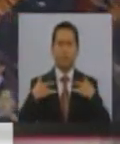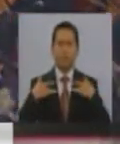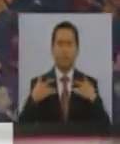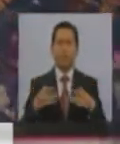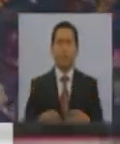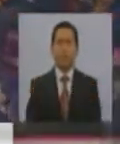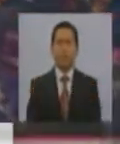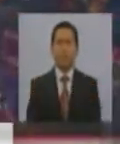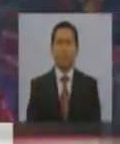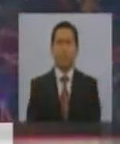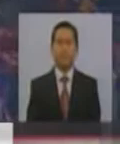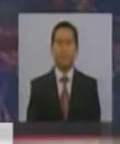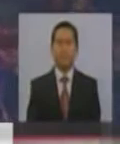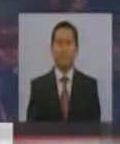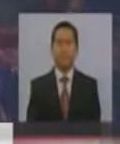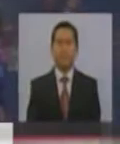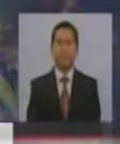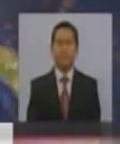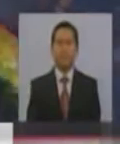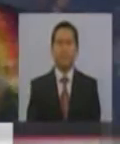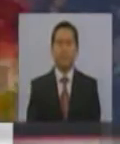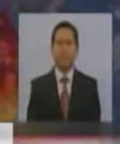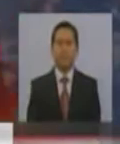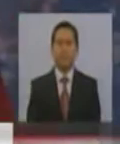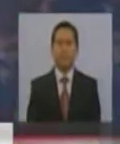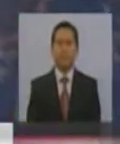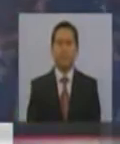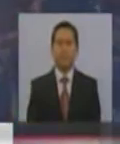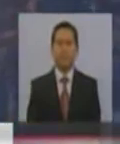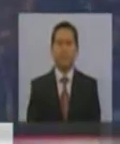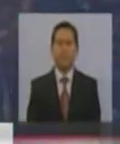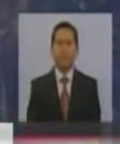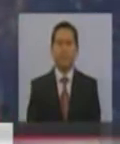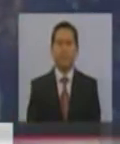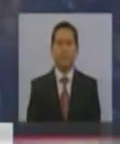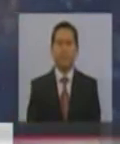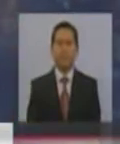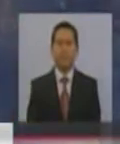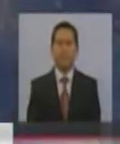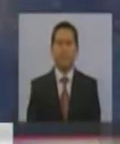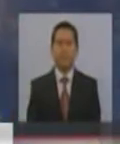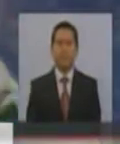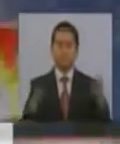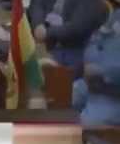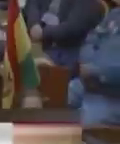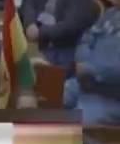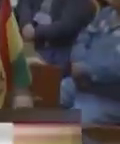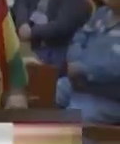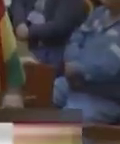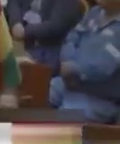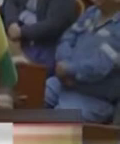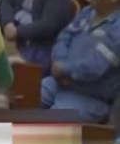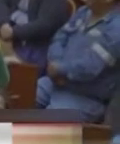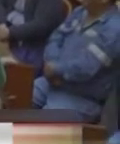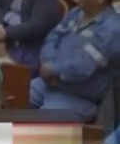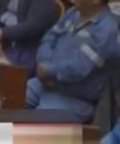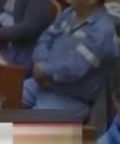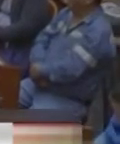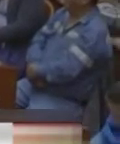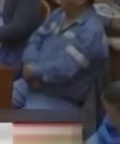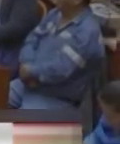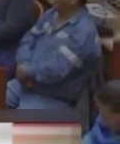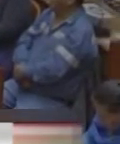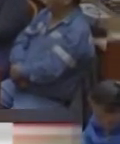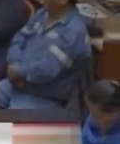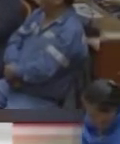el vicepresidente del Estado y presidente de la Asamblea, Álvaro García Linera, se dirigió a los presentes. Que hemos entrado